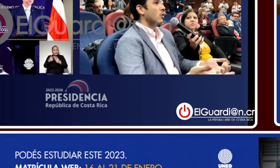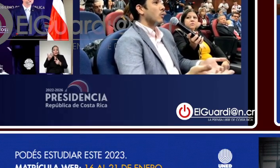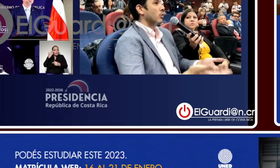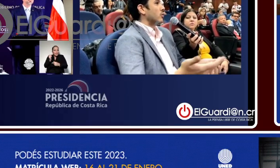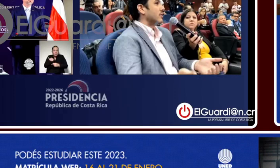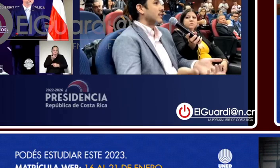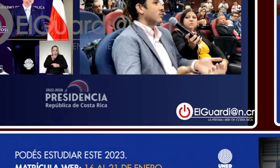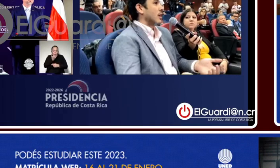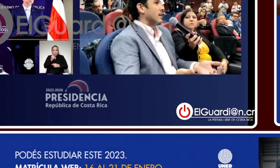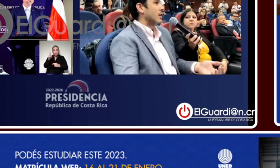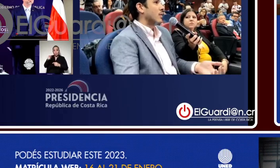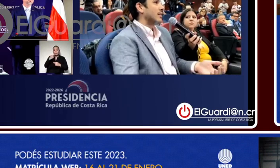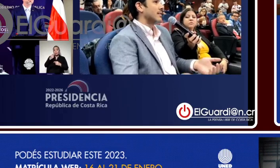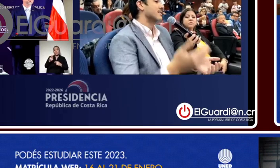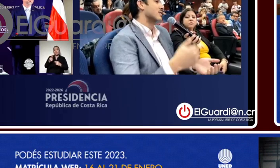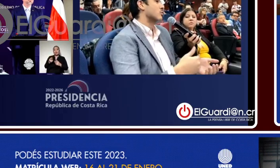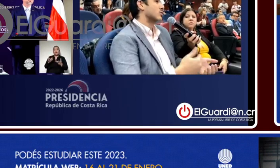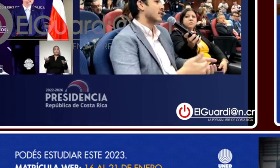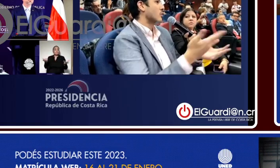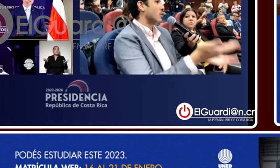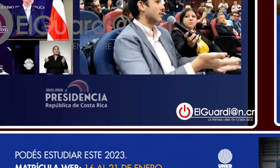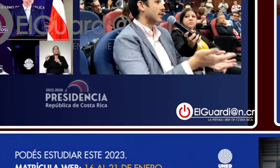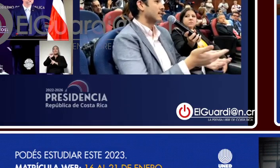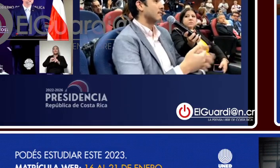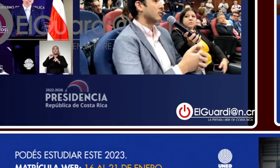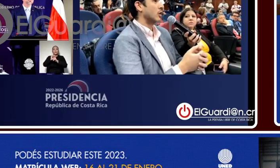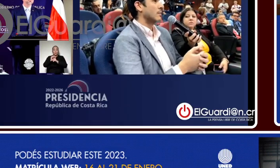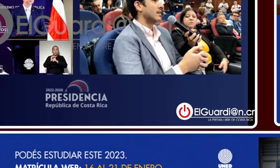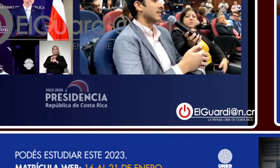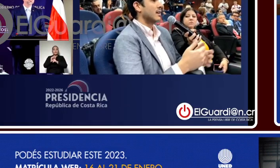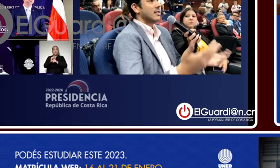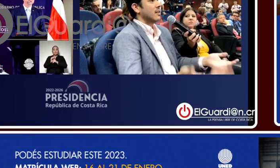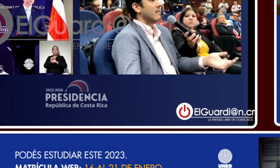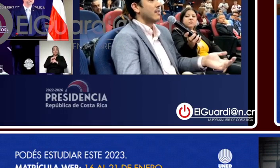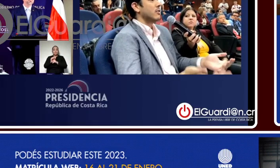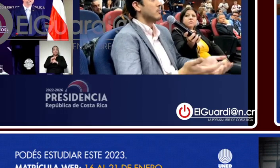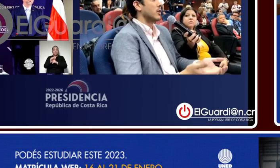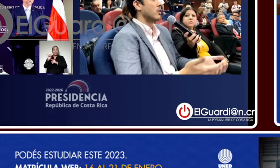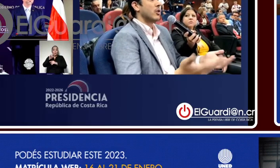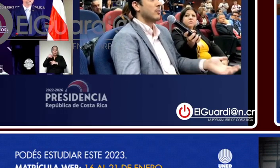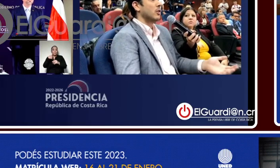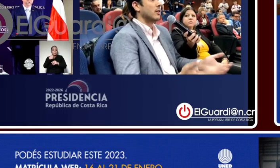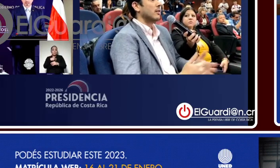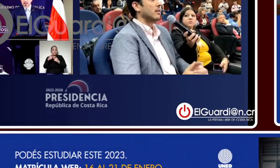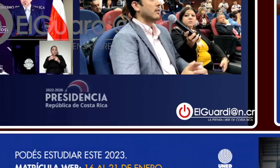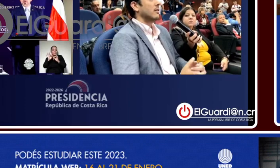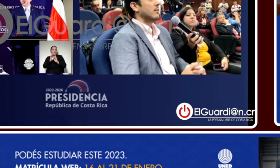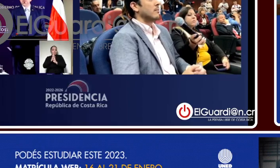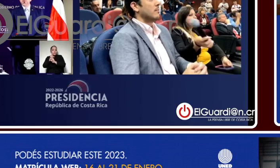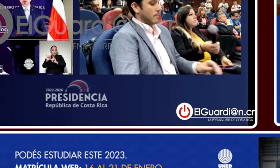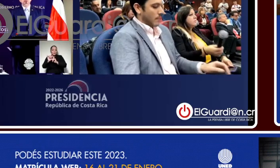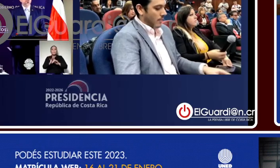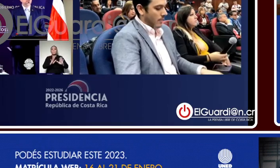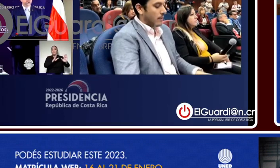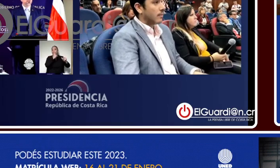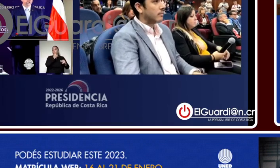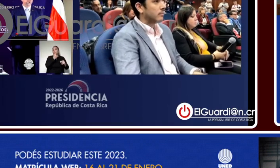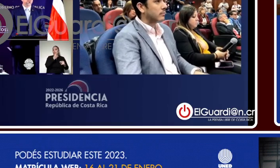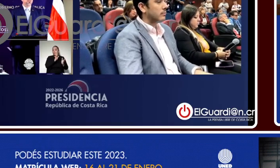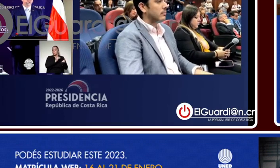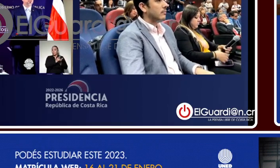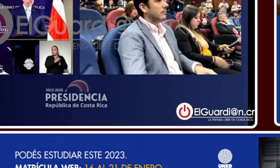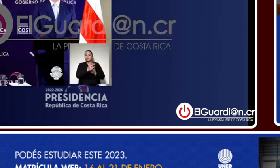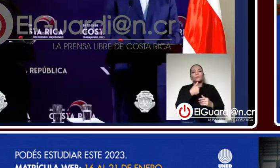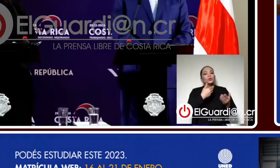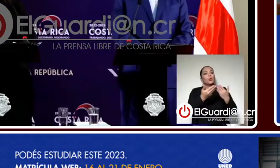o no, porque usted está diciendo que al final de cuentas, en circunstancias como las que dice, enfrentó a la ministra, estaba bien responder como responde. Le voy a ser muy franco, yo converso con